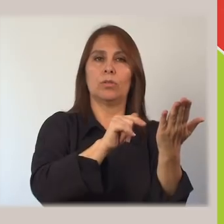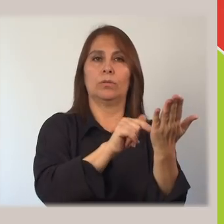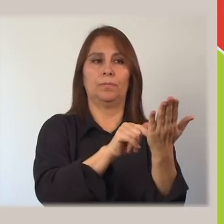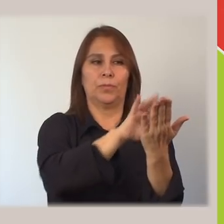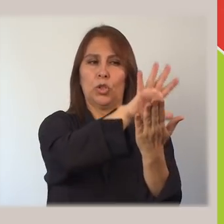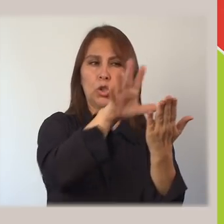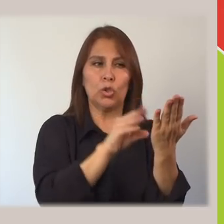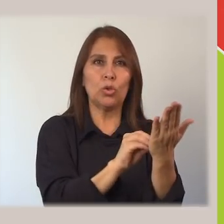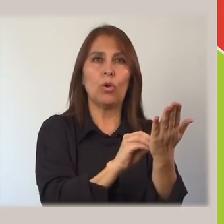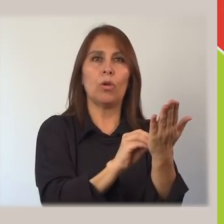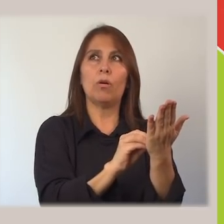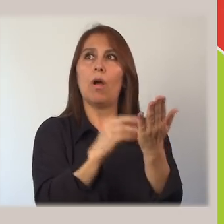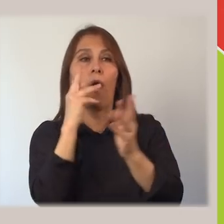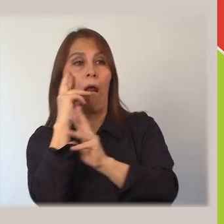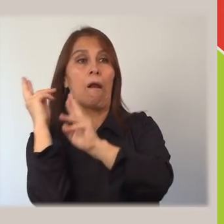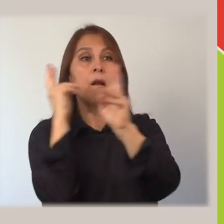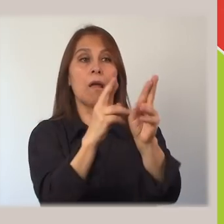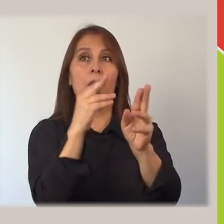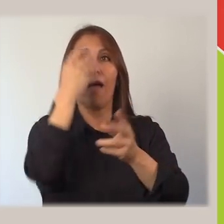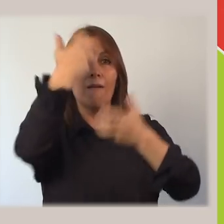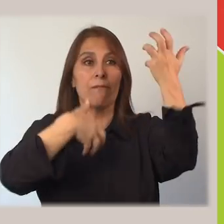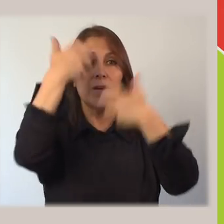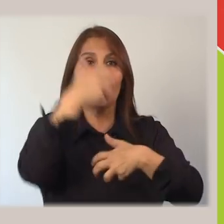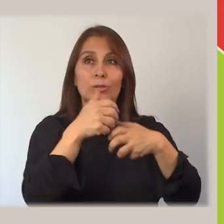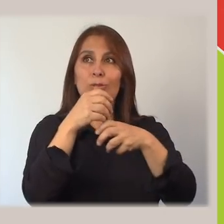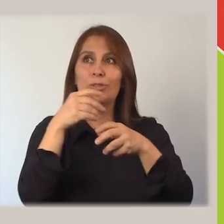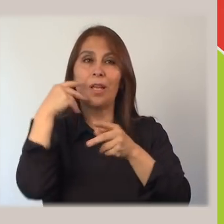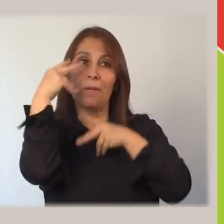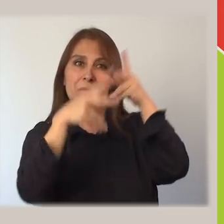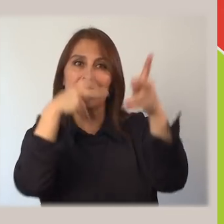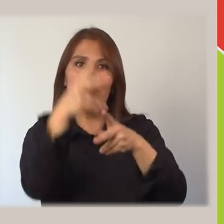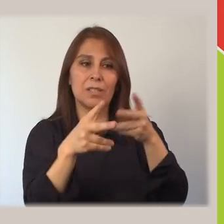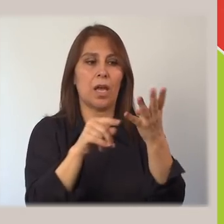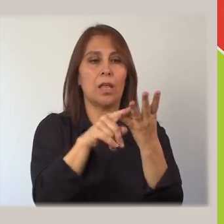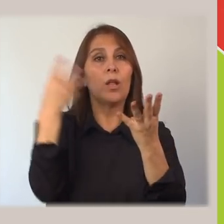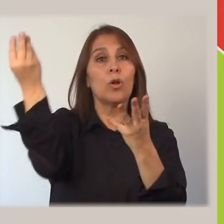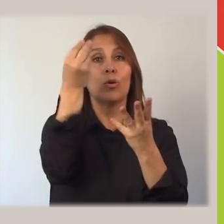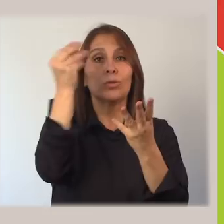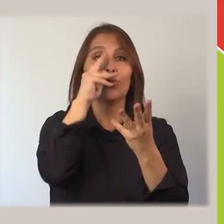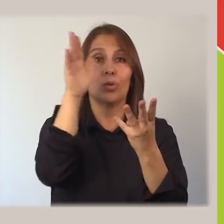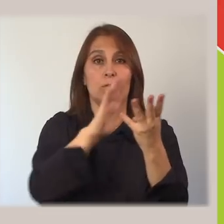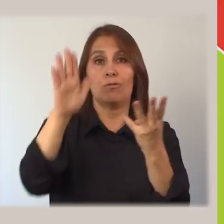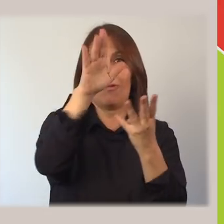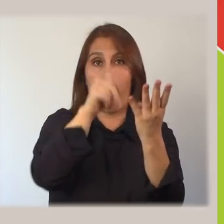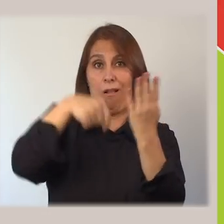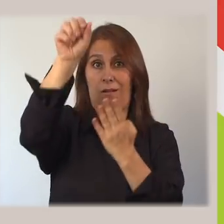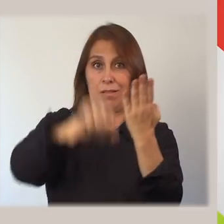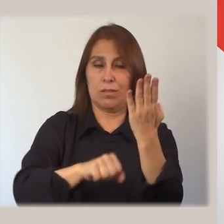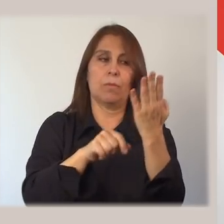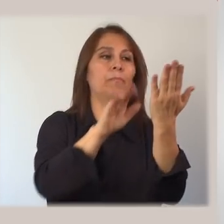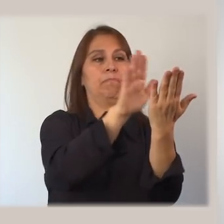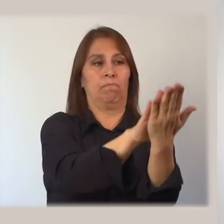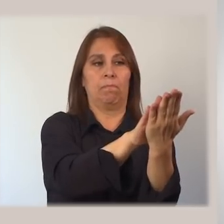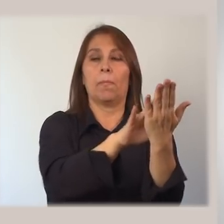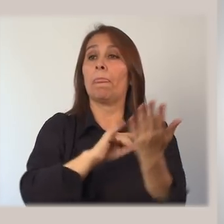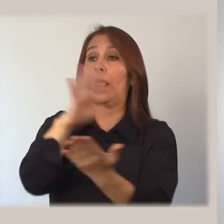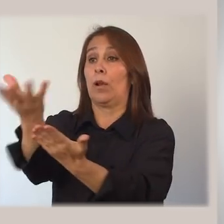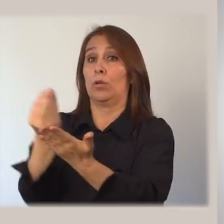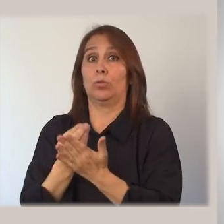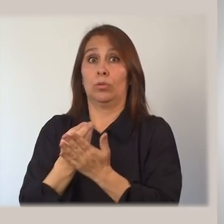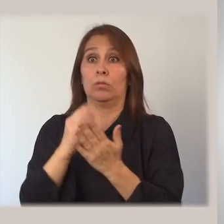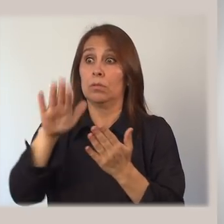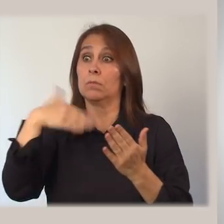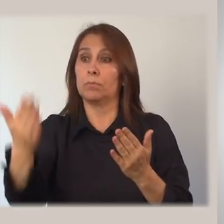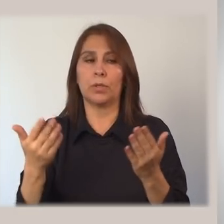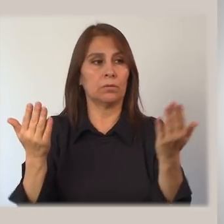procesos de autoevaluación, las valoraciones de los pares externos y del Consejo Nacional de Acreditación.